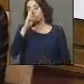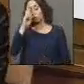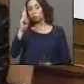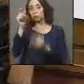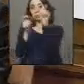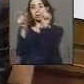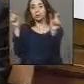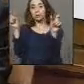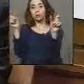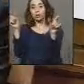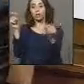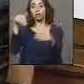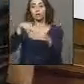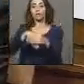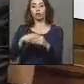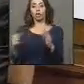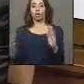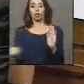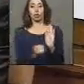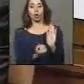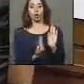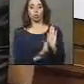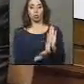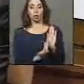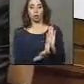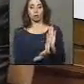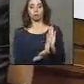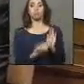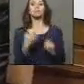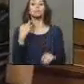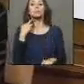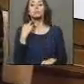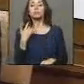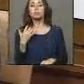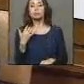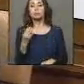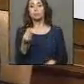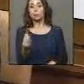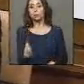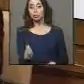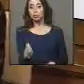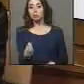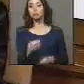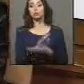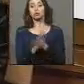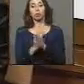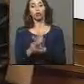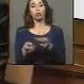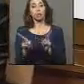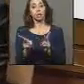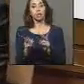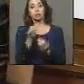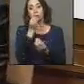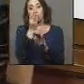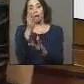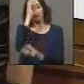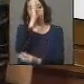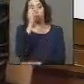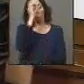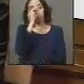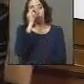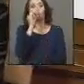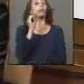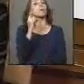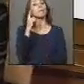respeto a aquellos que van a votar en contra de esto. Porque está muy bien, todos tenemos derecho a manifestar nuestra opinión al